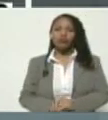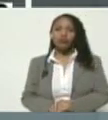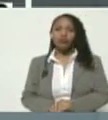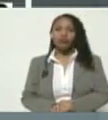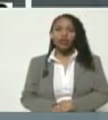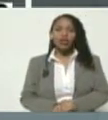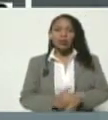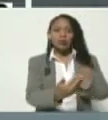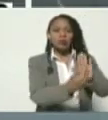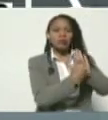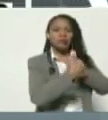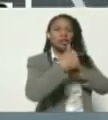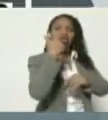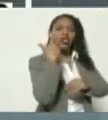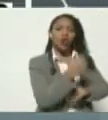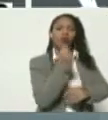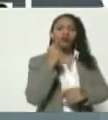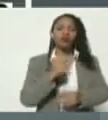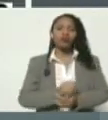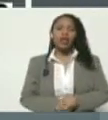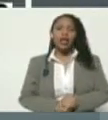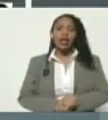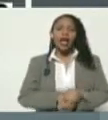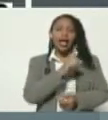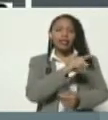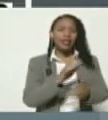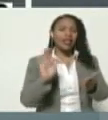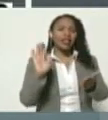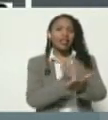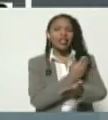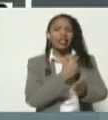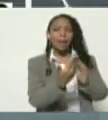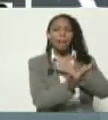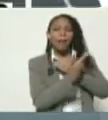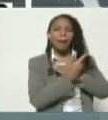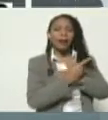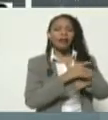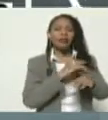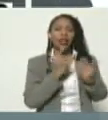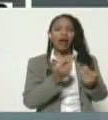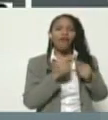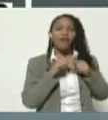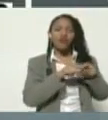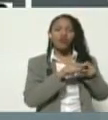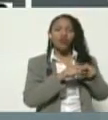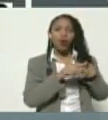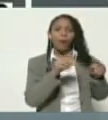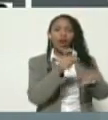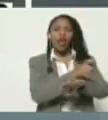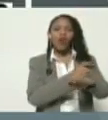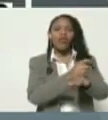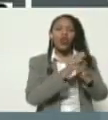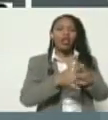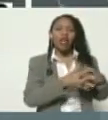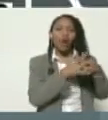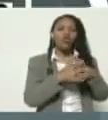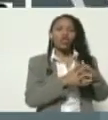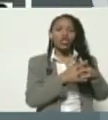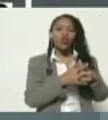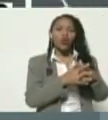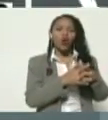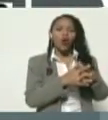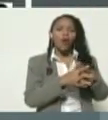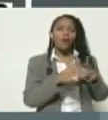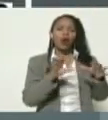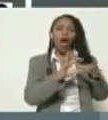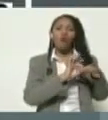Sanciones criminales. Las sanciones deben ser levantadas de inmediato, de manera unilateral, por el gobierno de Estados Unidos y por la Unión Europea,